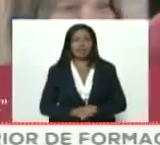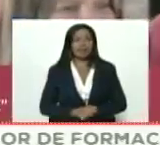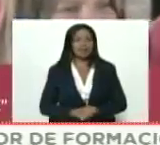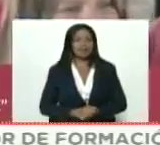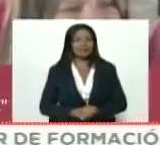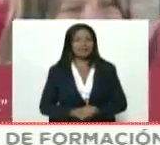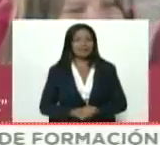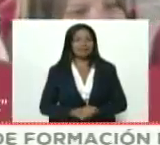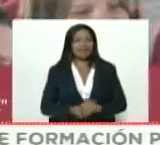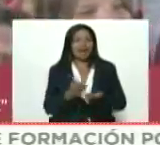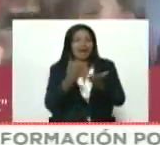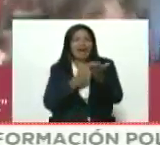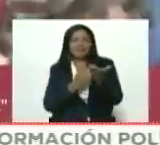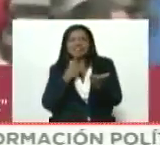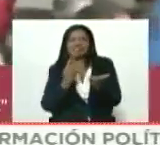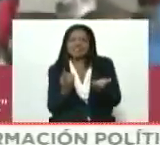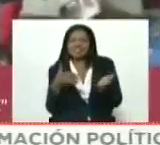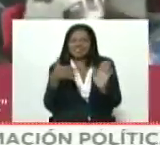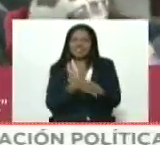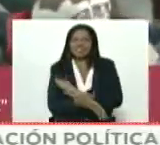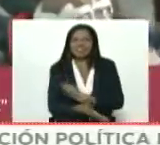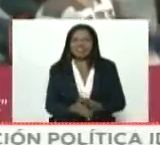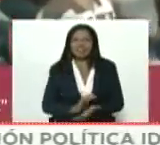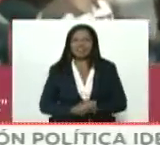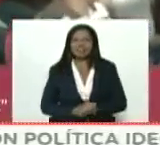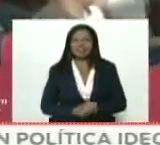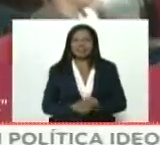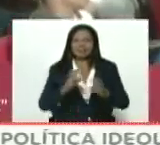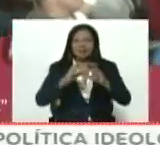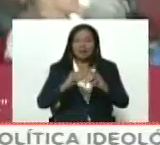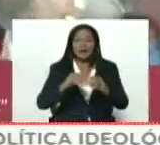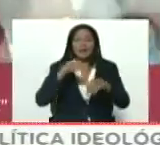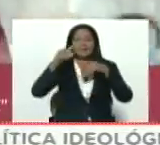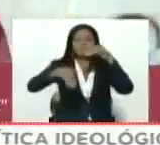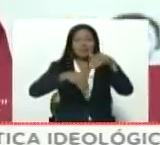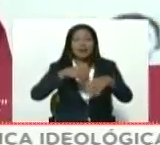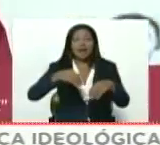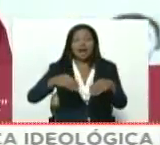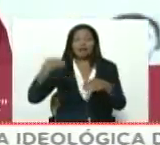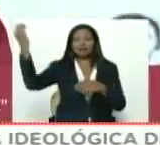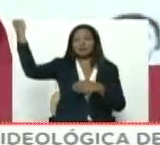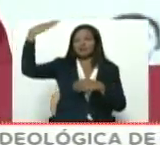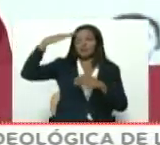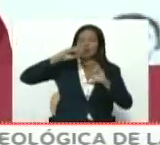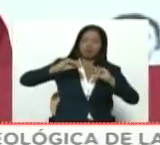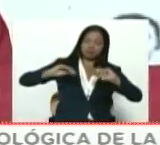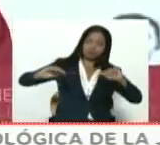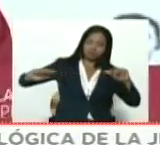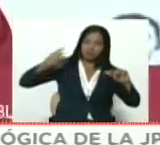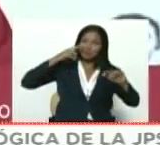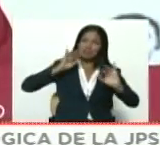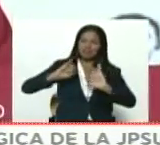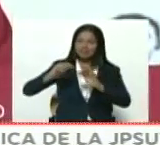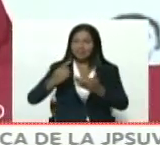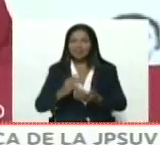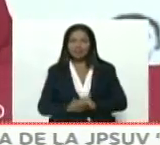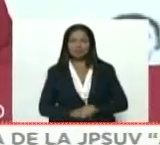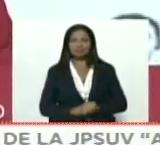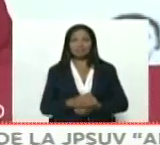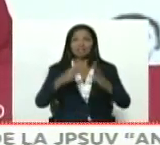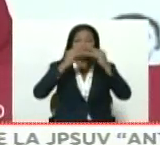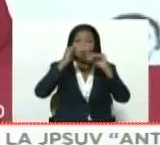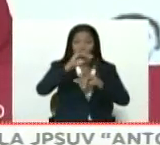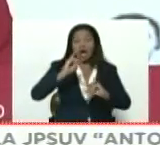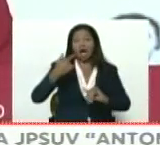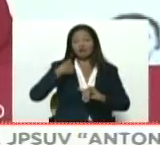¿Cómo que decían antes? Playa, sol y arena. Playa, sol y arena, es lo que nos sale, pues, a todos, a